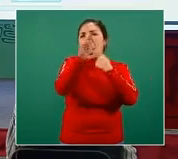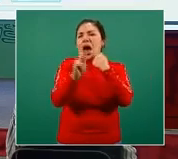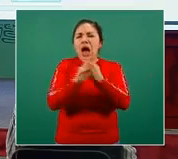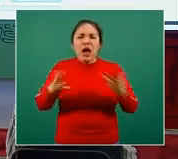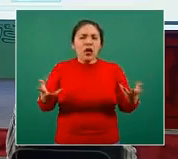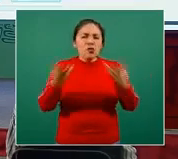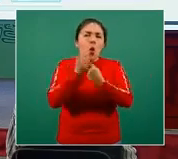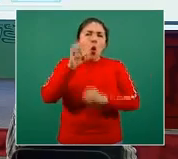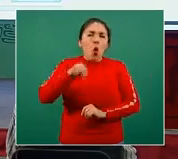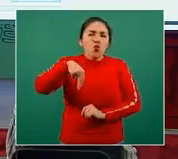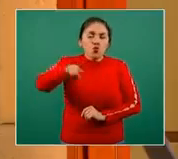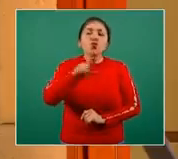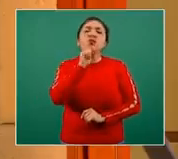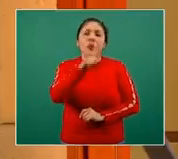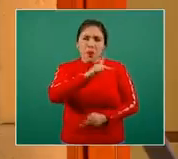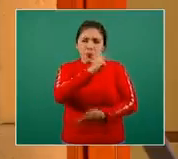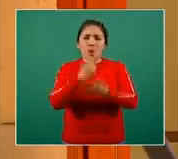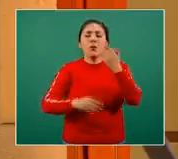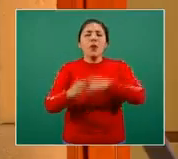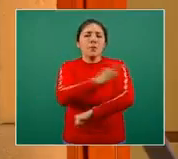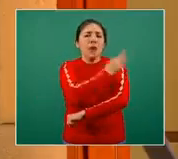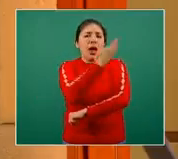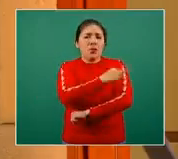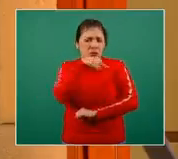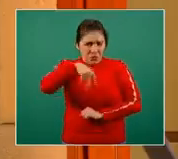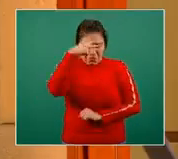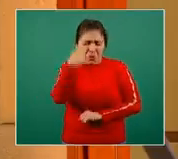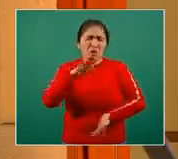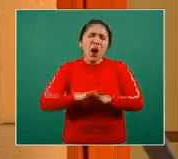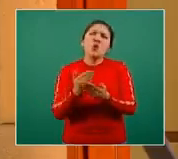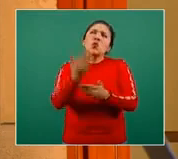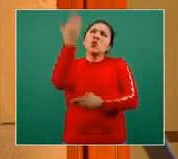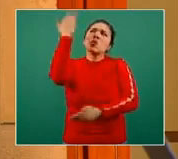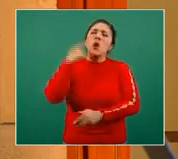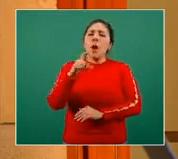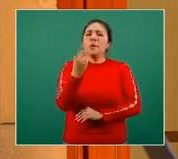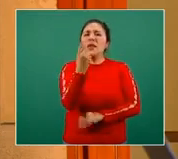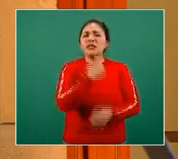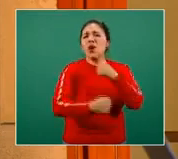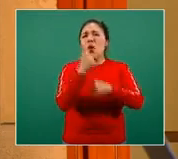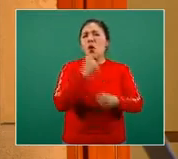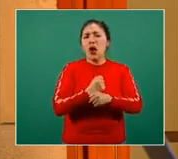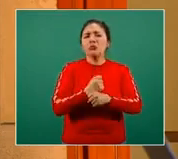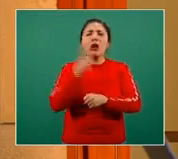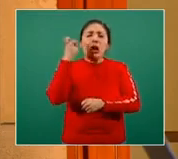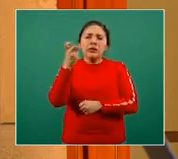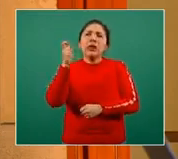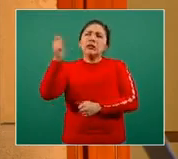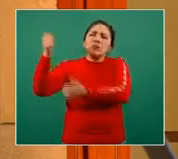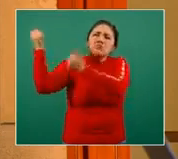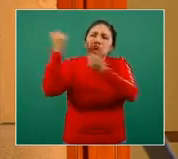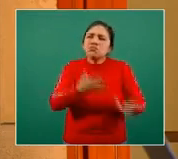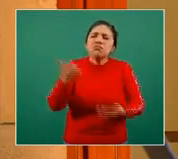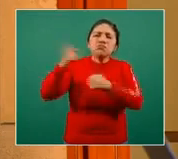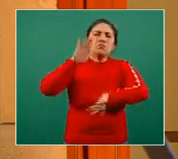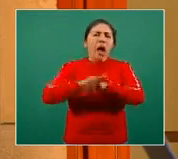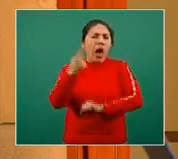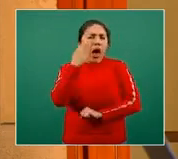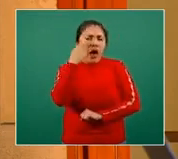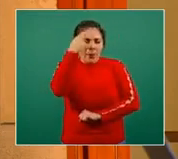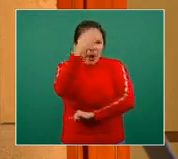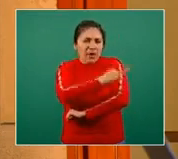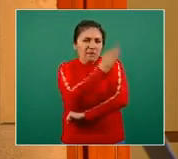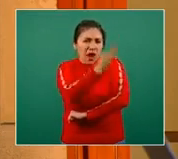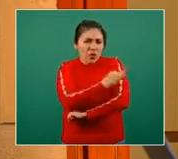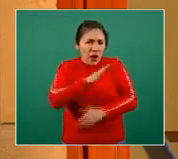Unidas. También al Programa de Vacunación Universal de México, desde hace más de 25 años, es el proveedor de la mayoría de las vacunas del esquema básico.